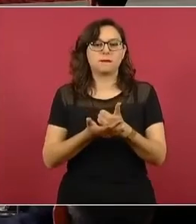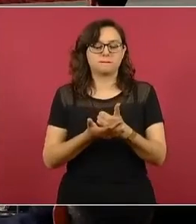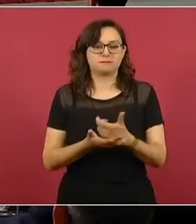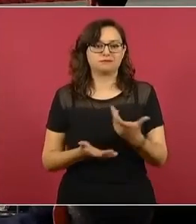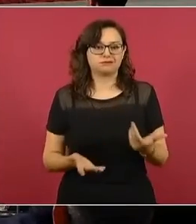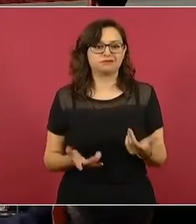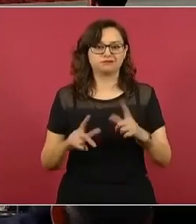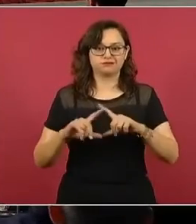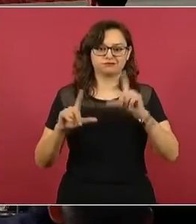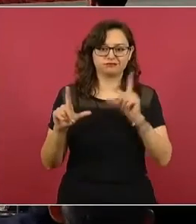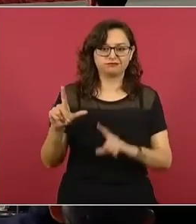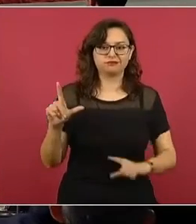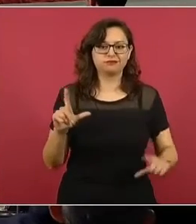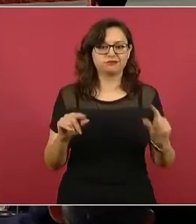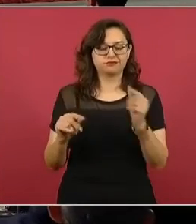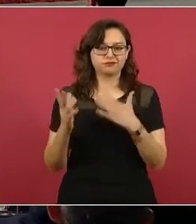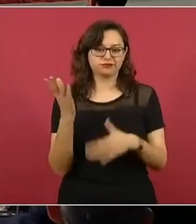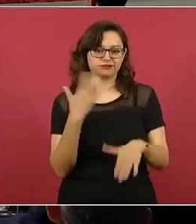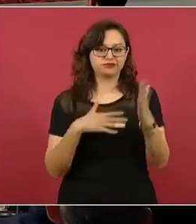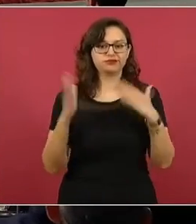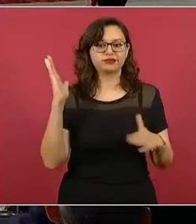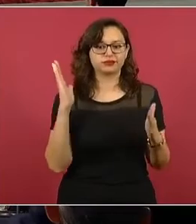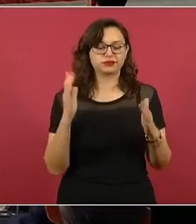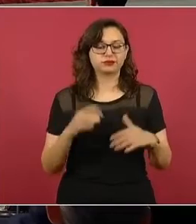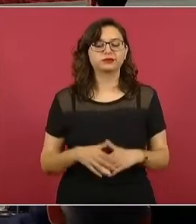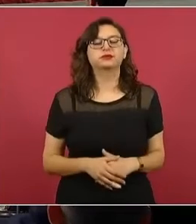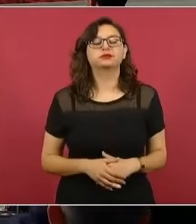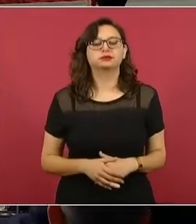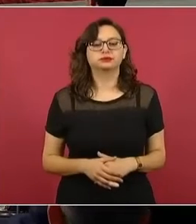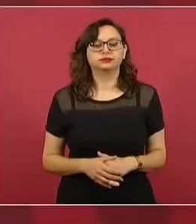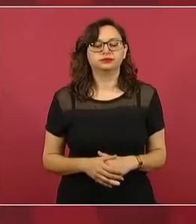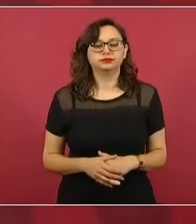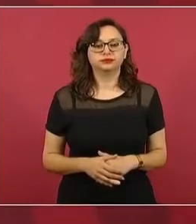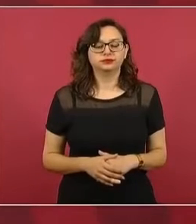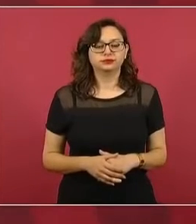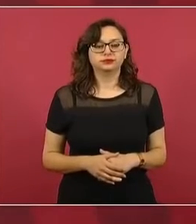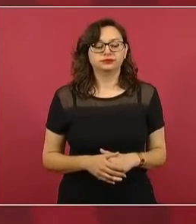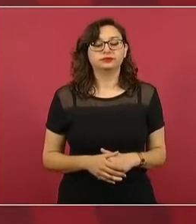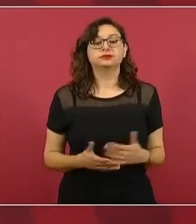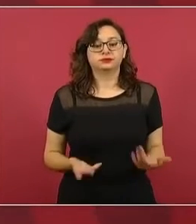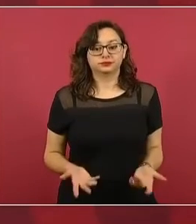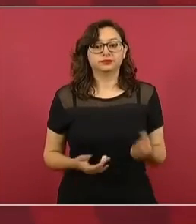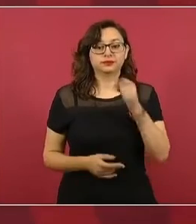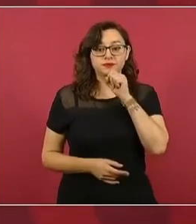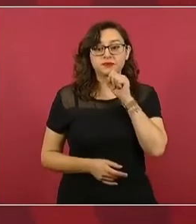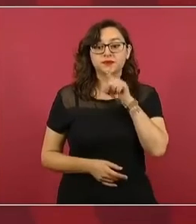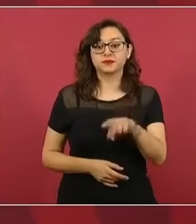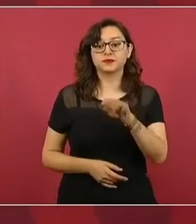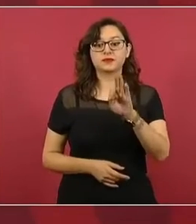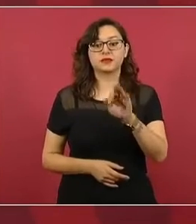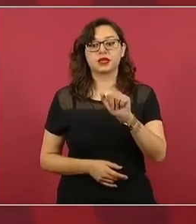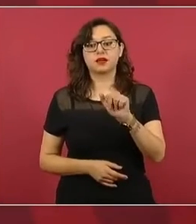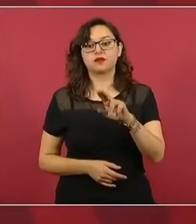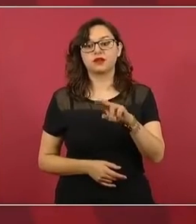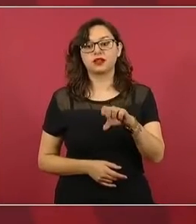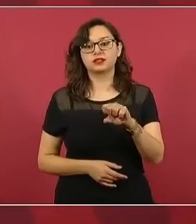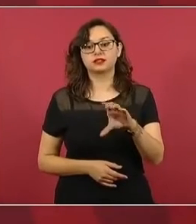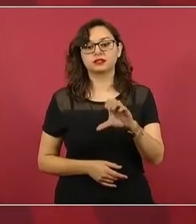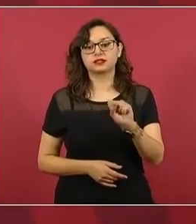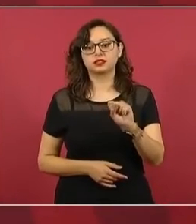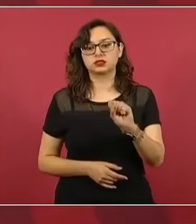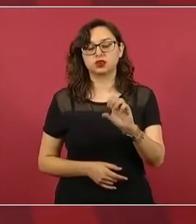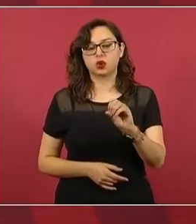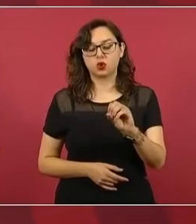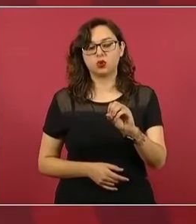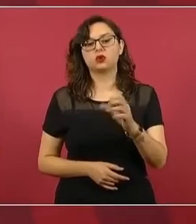sacar adelante a nuestro país. Y a Francisco Cervantes, del